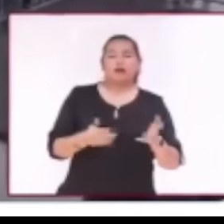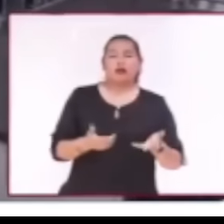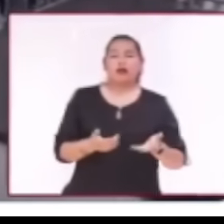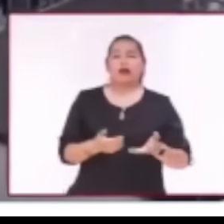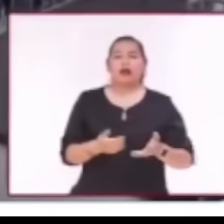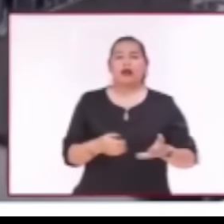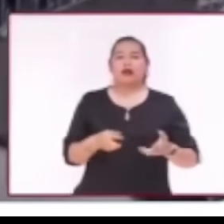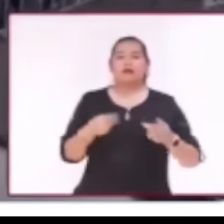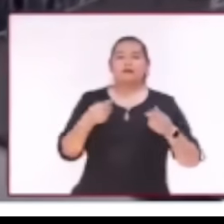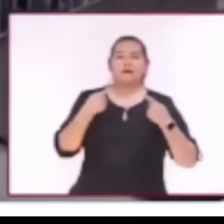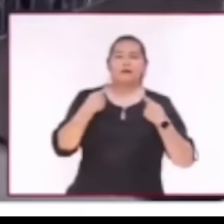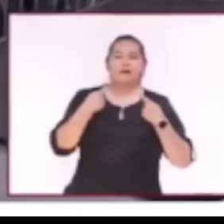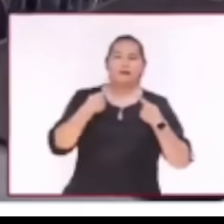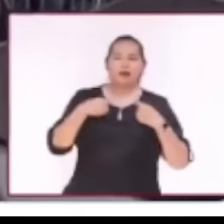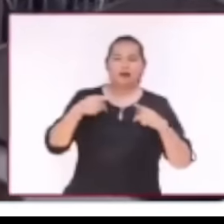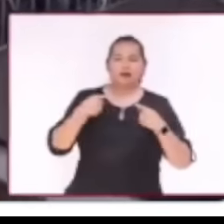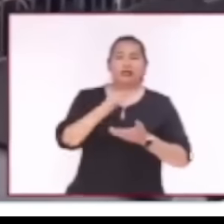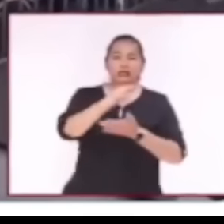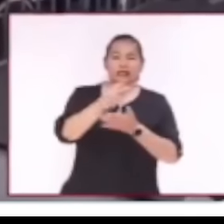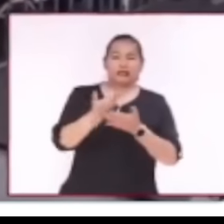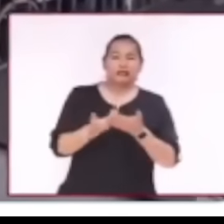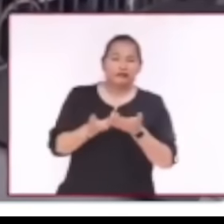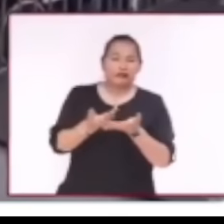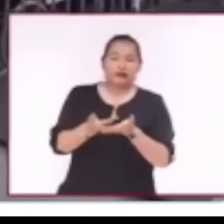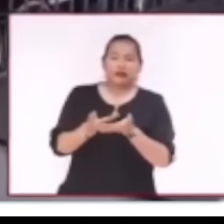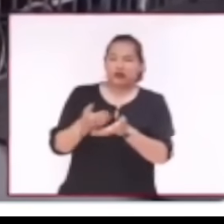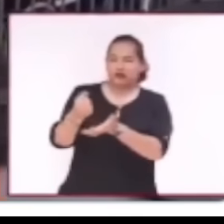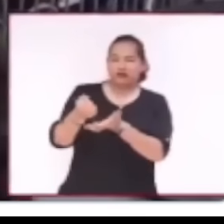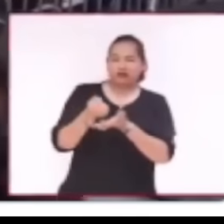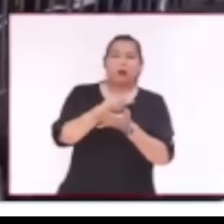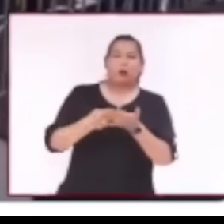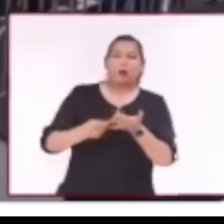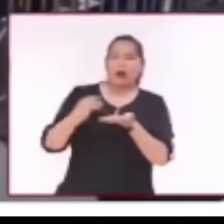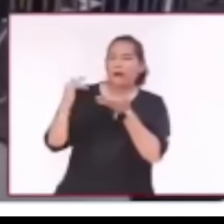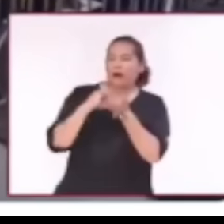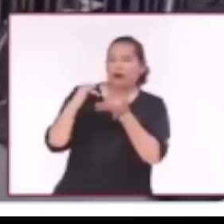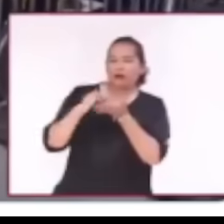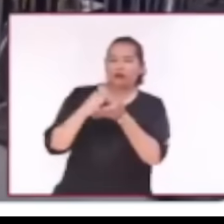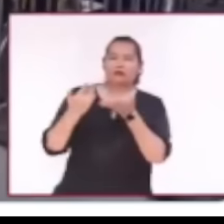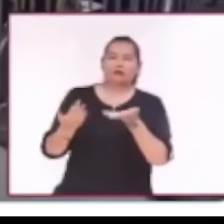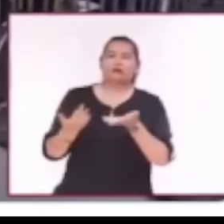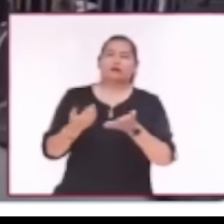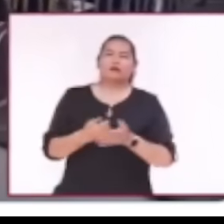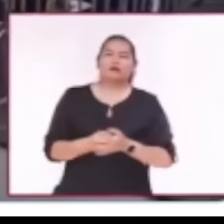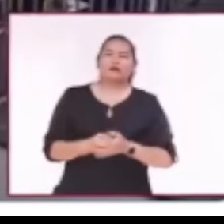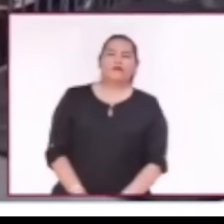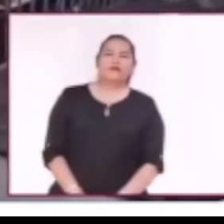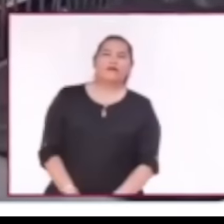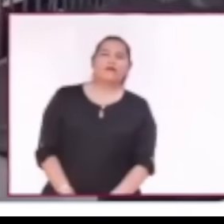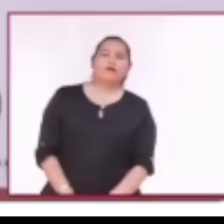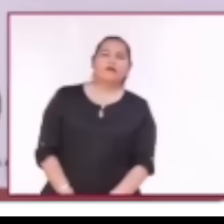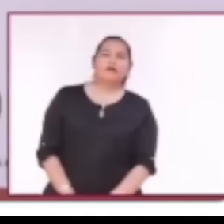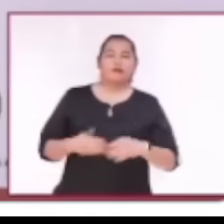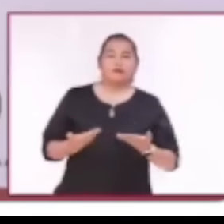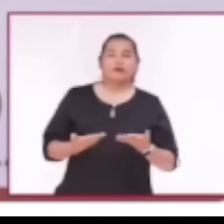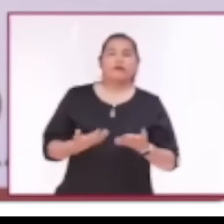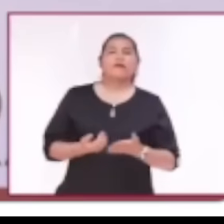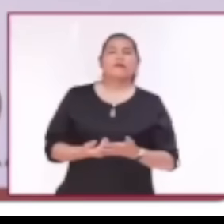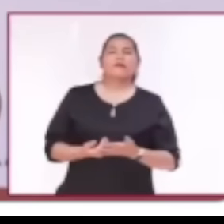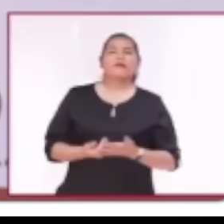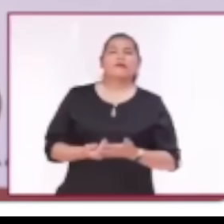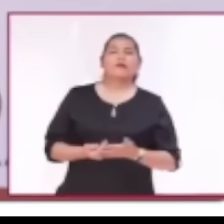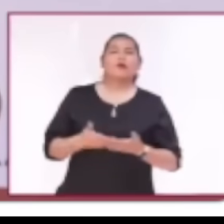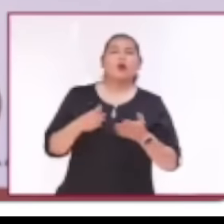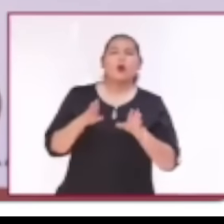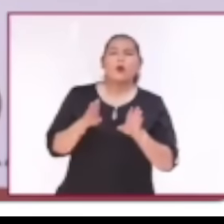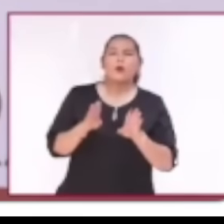programas sociales era un flojo lo oyeron Bueno lo dijo de otra manera así dijo Bueno cómo